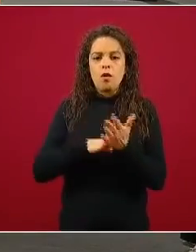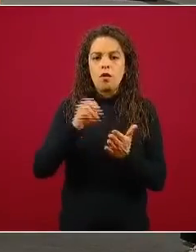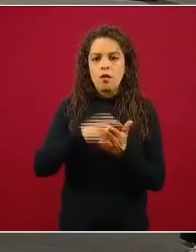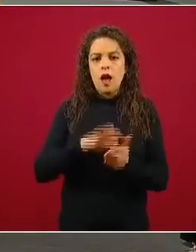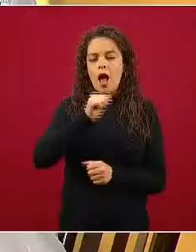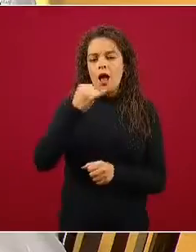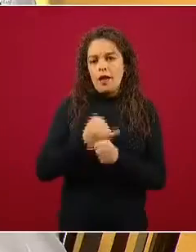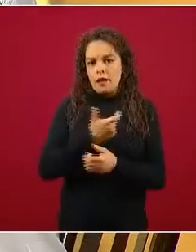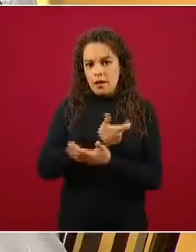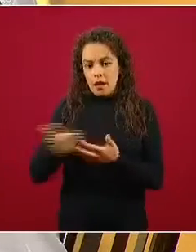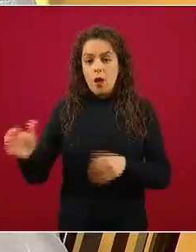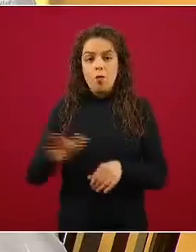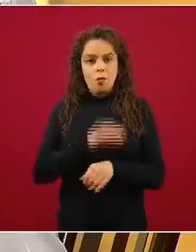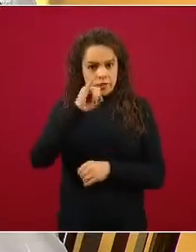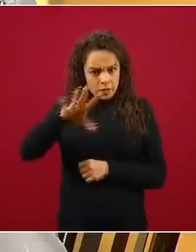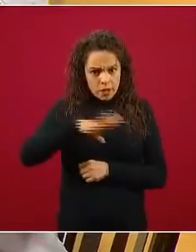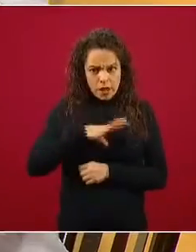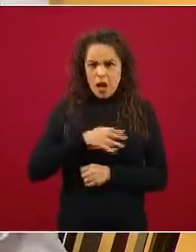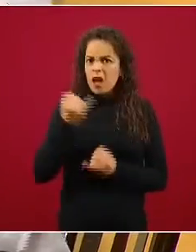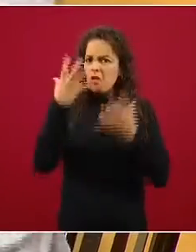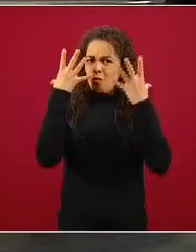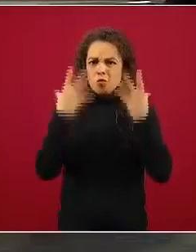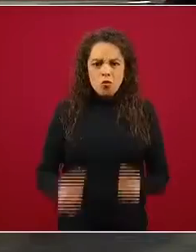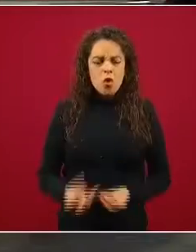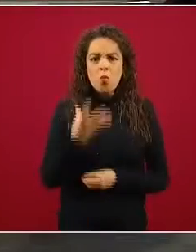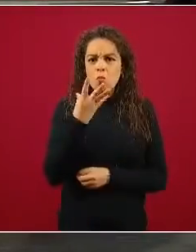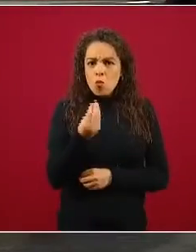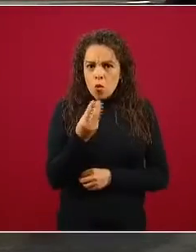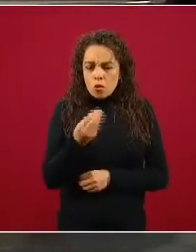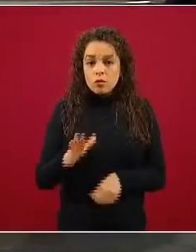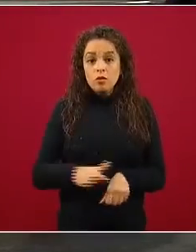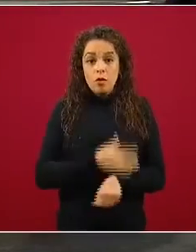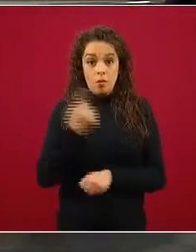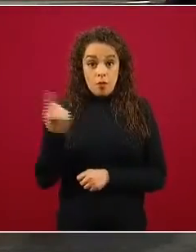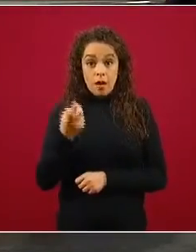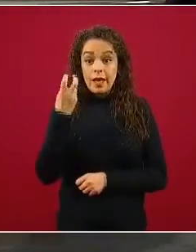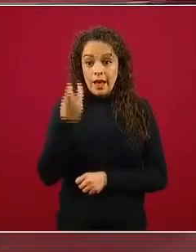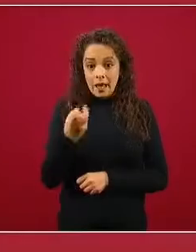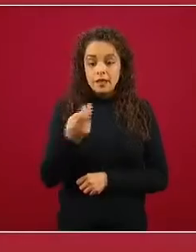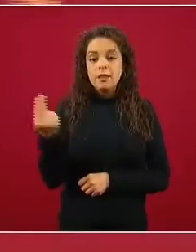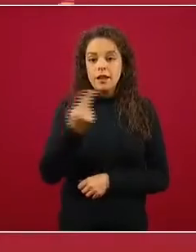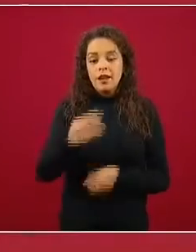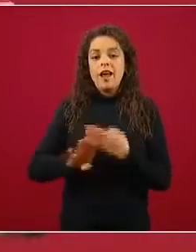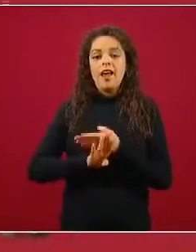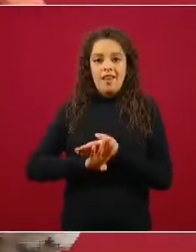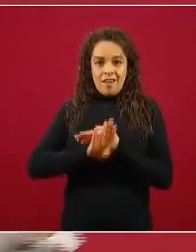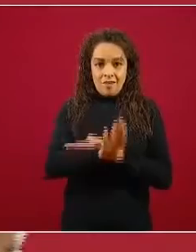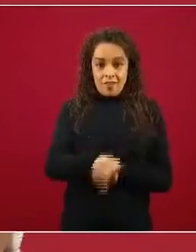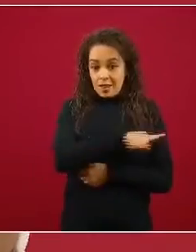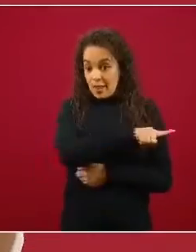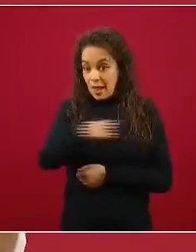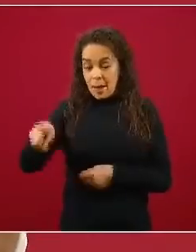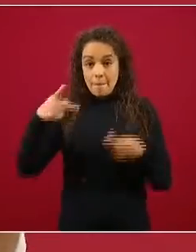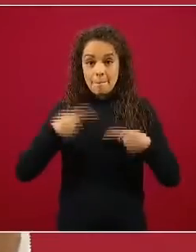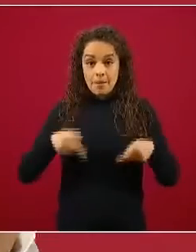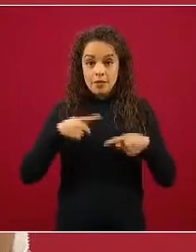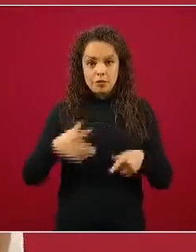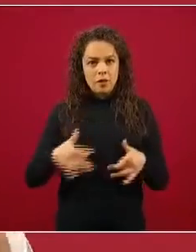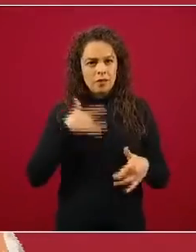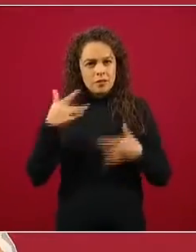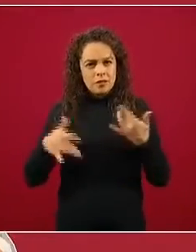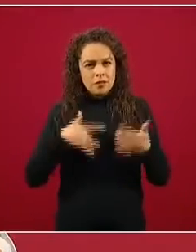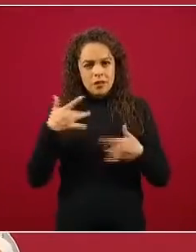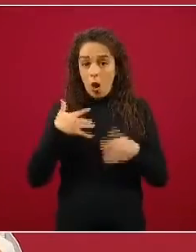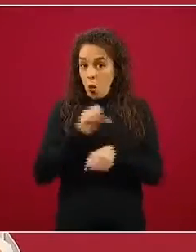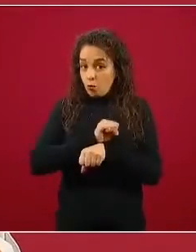han dado, y se han dado muchísimas, justamente porque uno de los elementos era evitar que esas personas que tenían algún síntoma